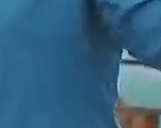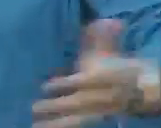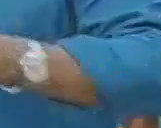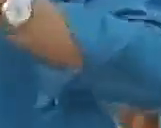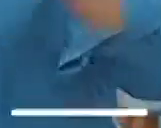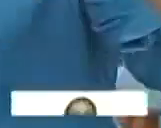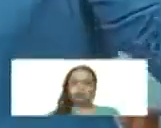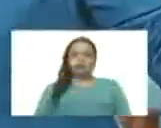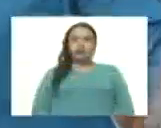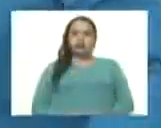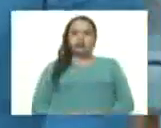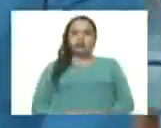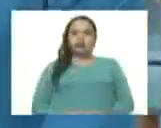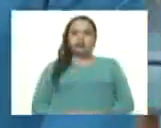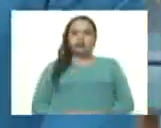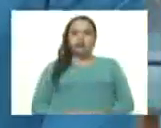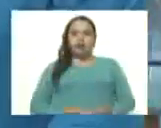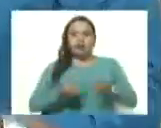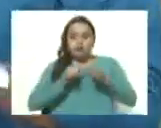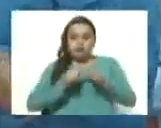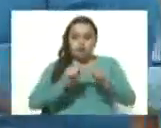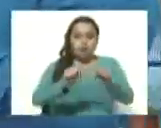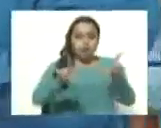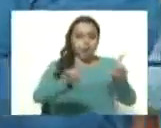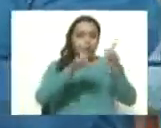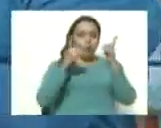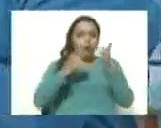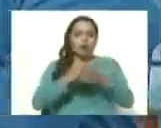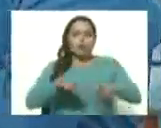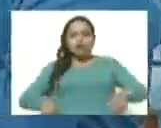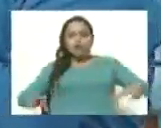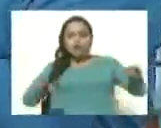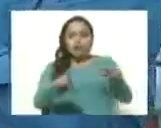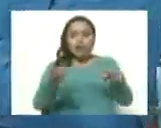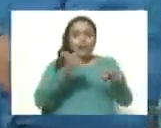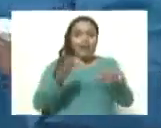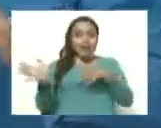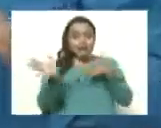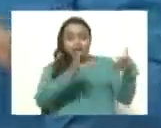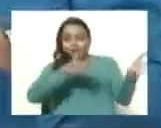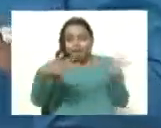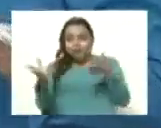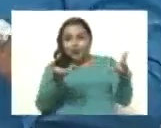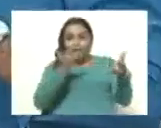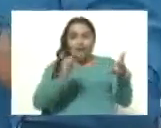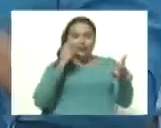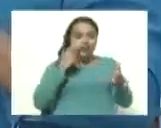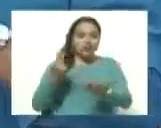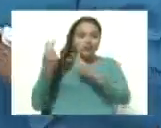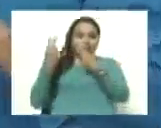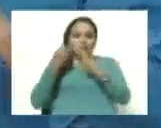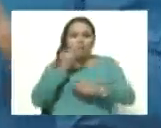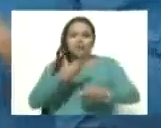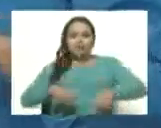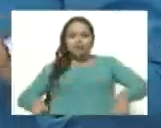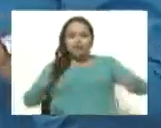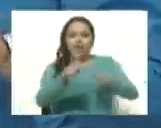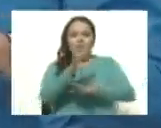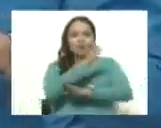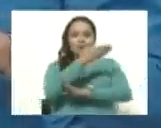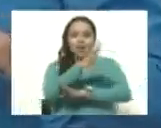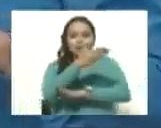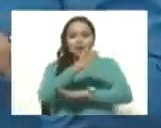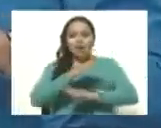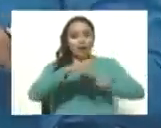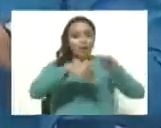ya refresca mucho el viento marino y se puede apreciar lo que es esta belleza que tenemos a nuestras espaldas lo que son las banderas lo que